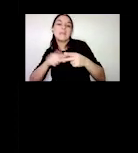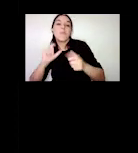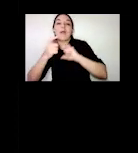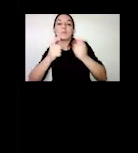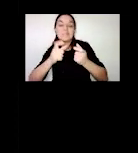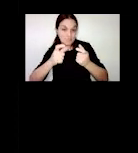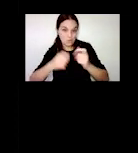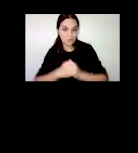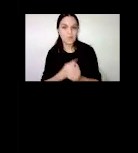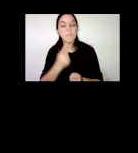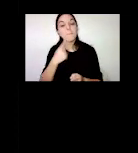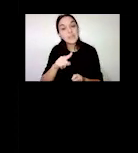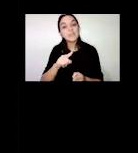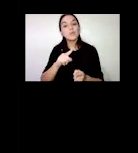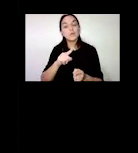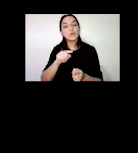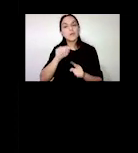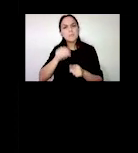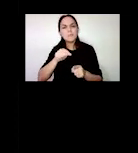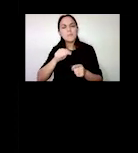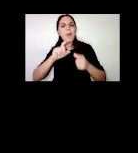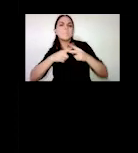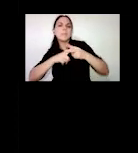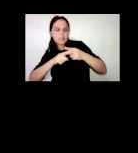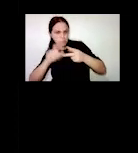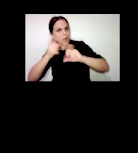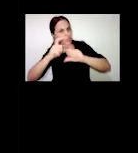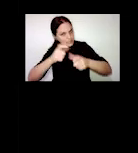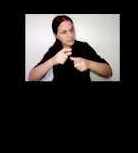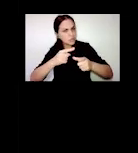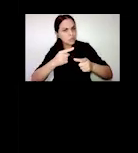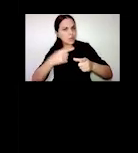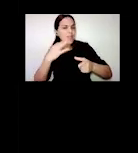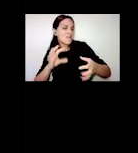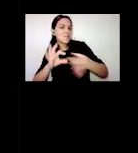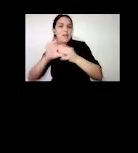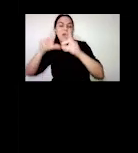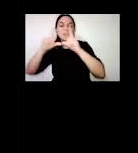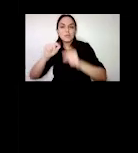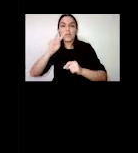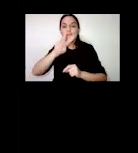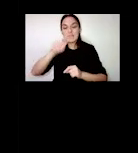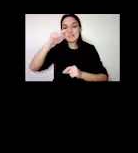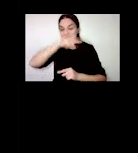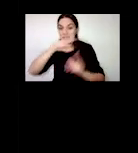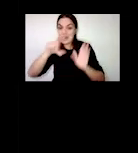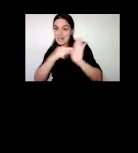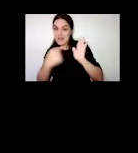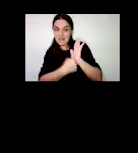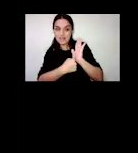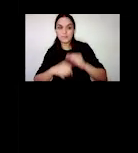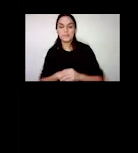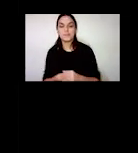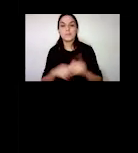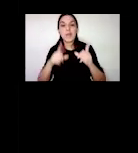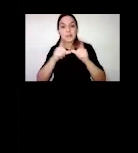pero refiere para ese mecanismo de actualización al artículo 27 de la ley. Y el artículo 27